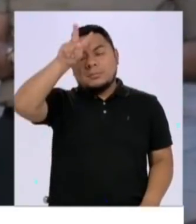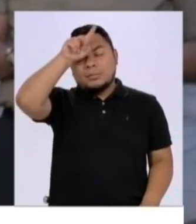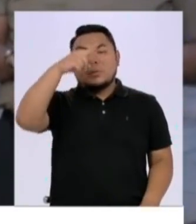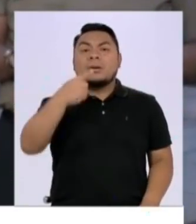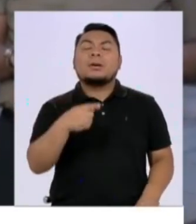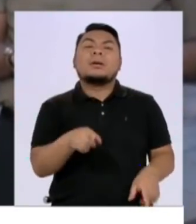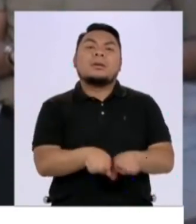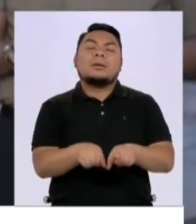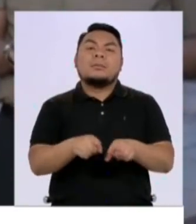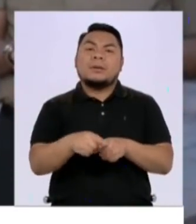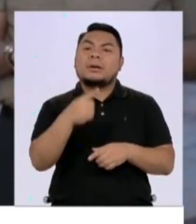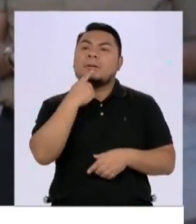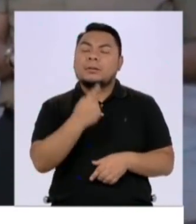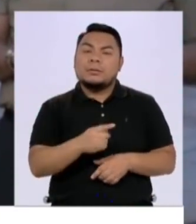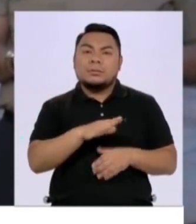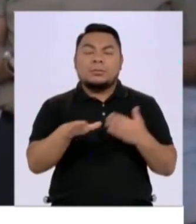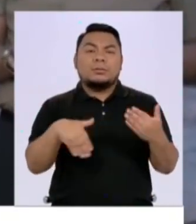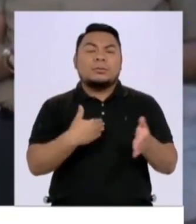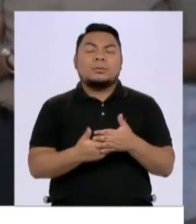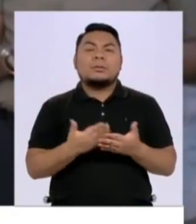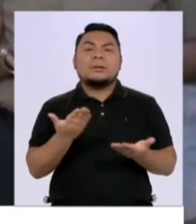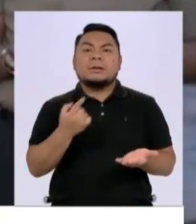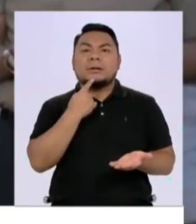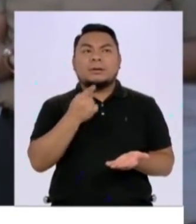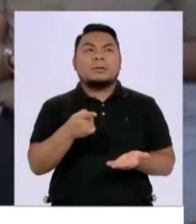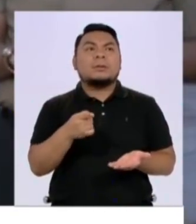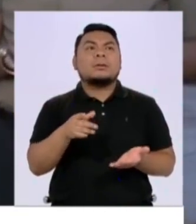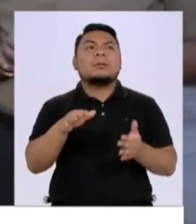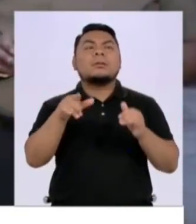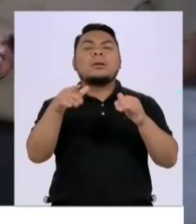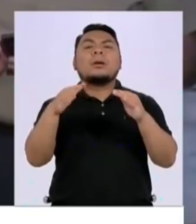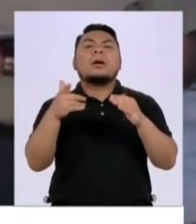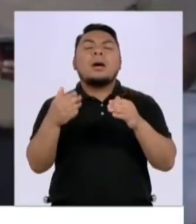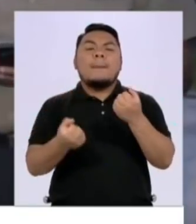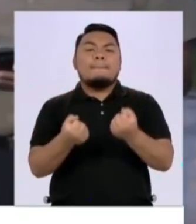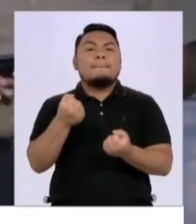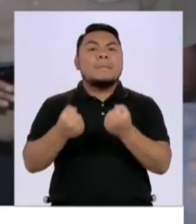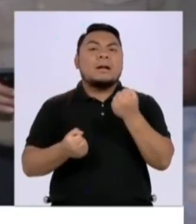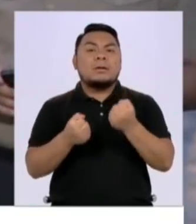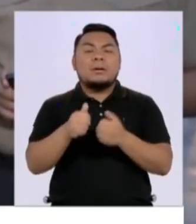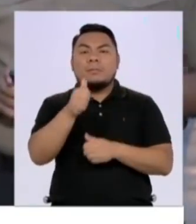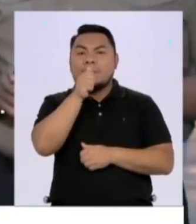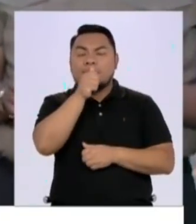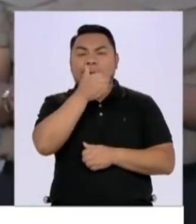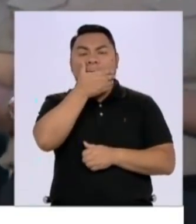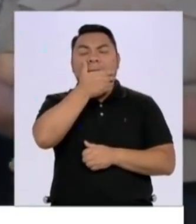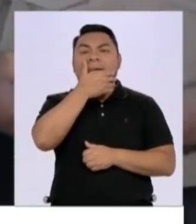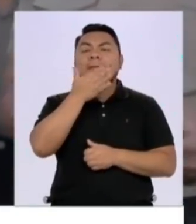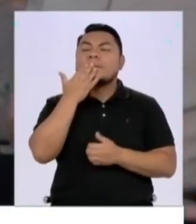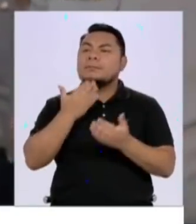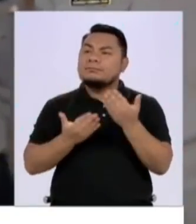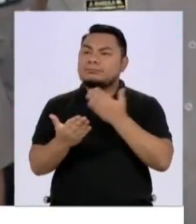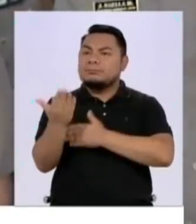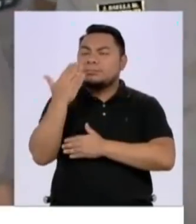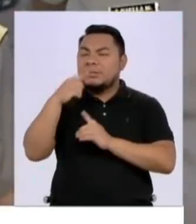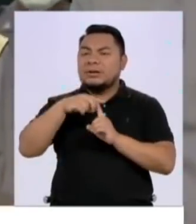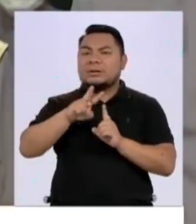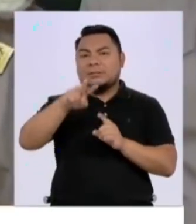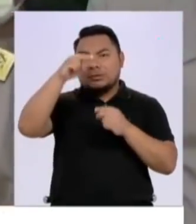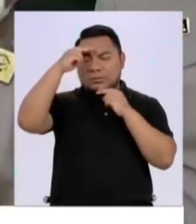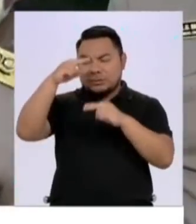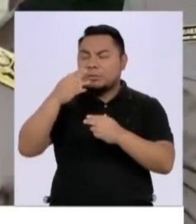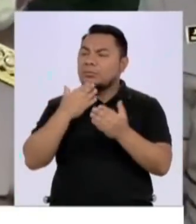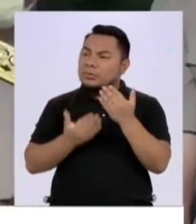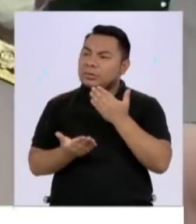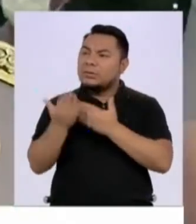también ha dispuesto la prohibición de transporte vehicular particular. Vamos a conversar, general, ¿cómo está? Bienvenido a TV Perú Noticias.